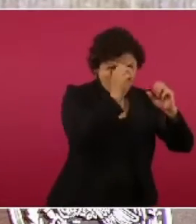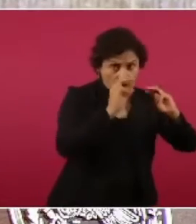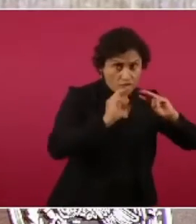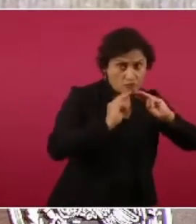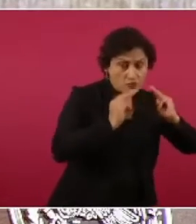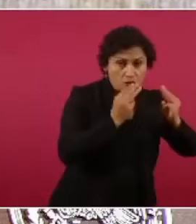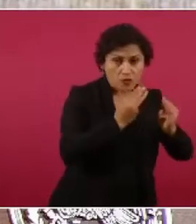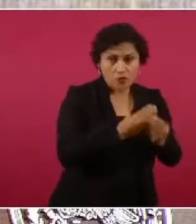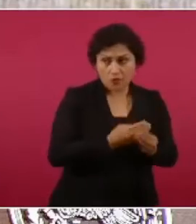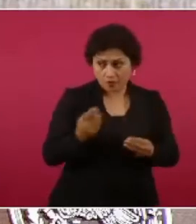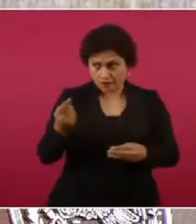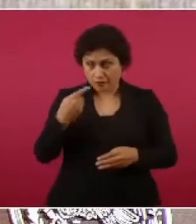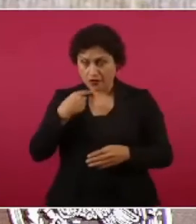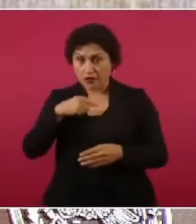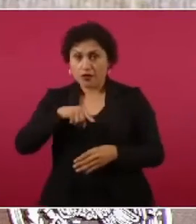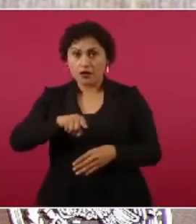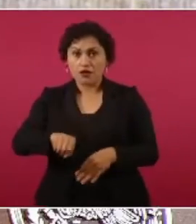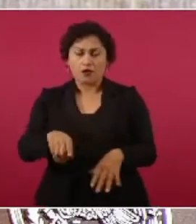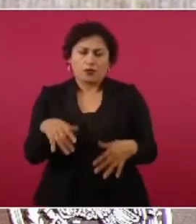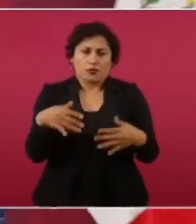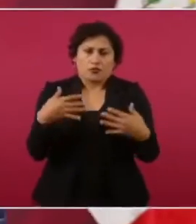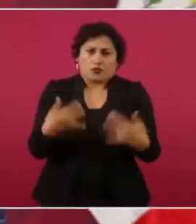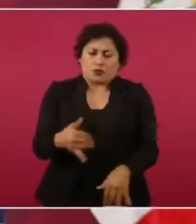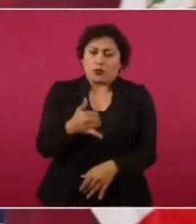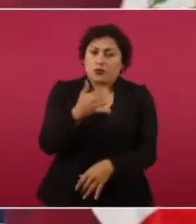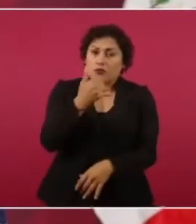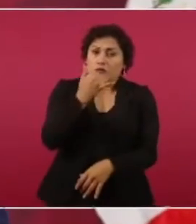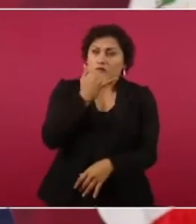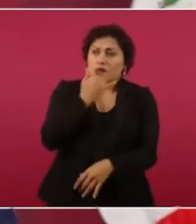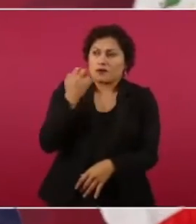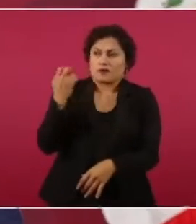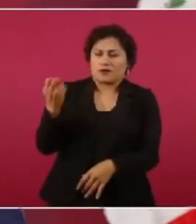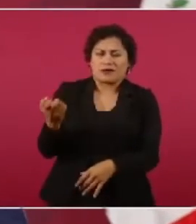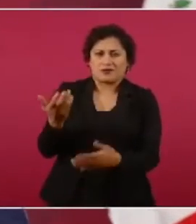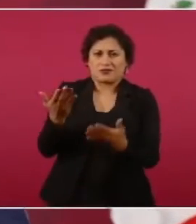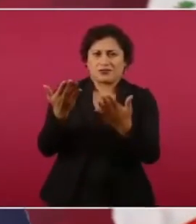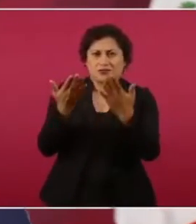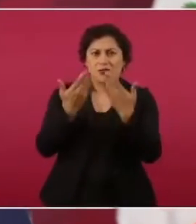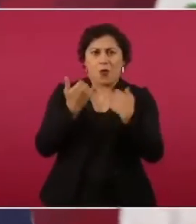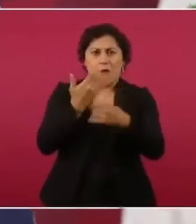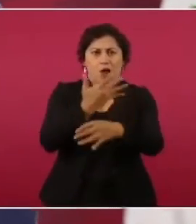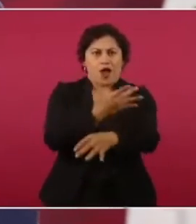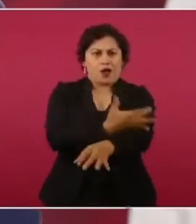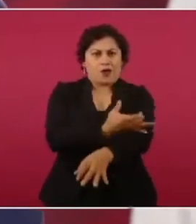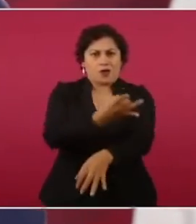es de deshonestidad intelectual, mínimo.